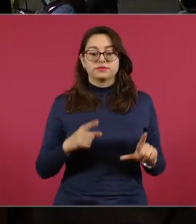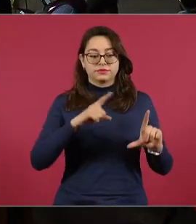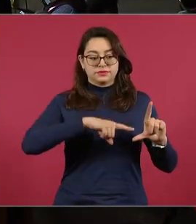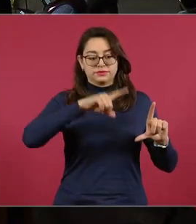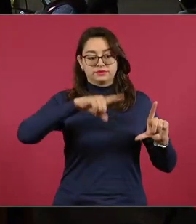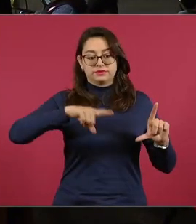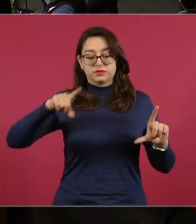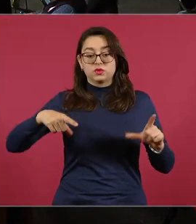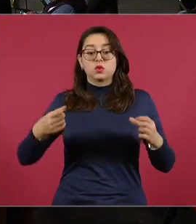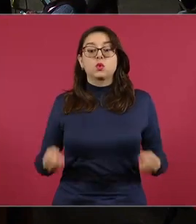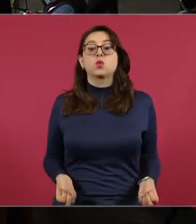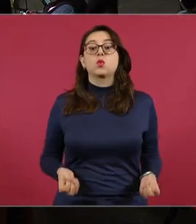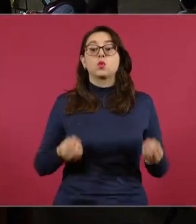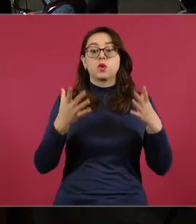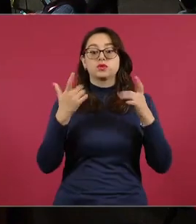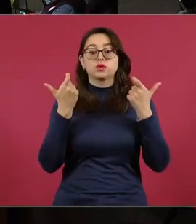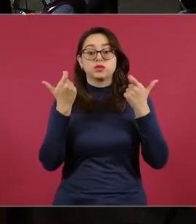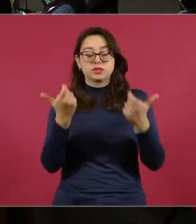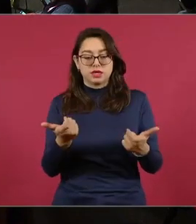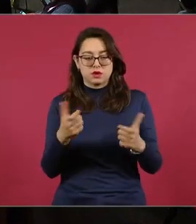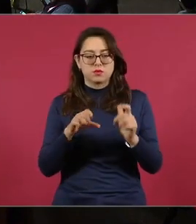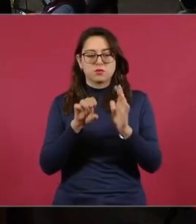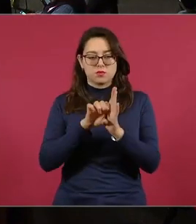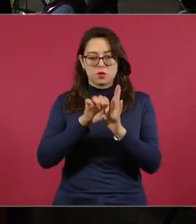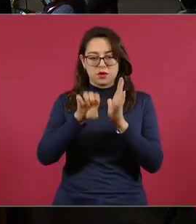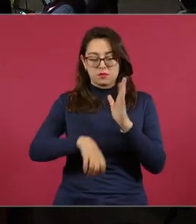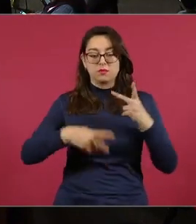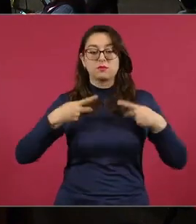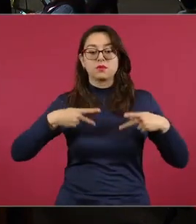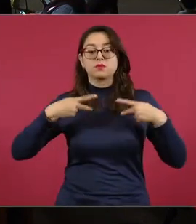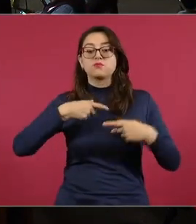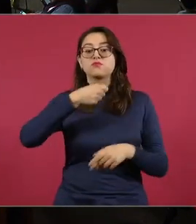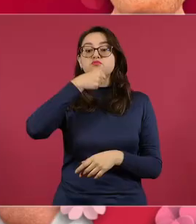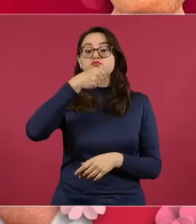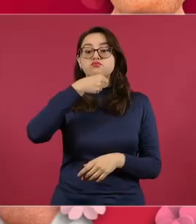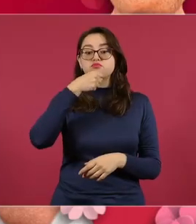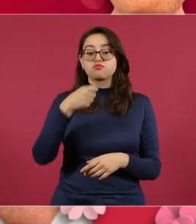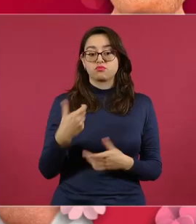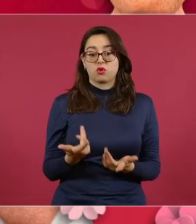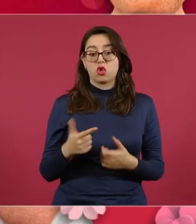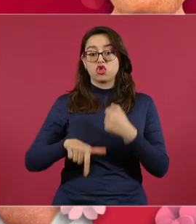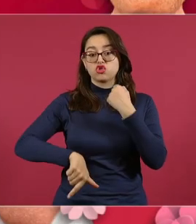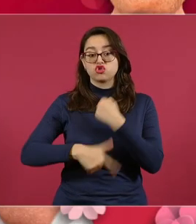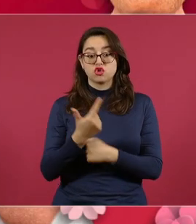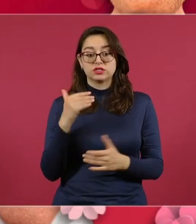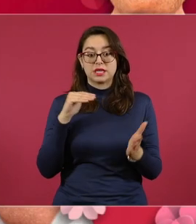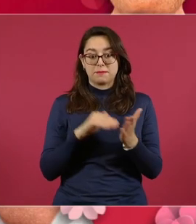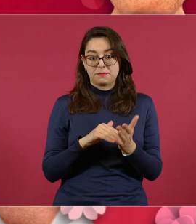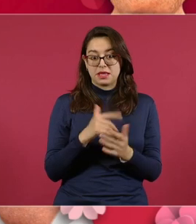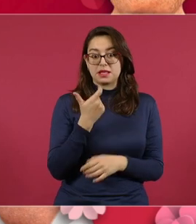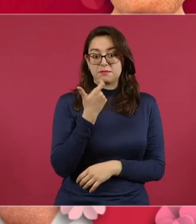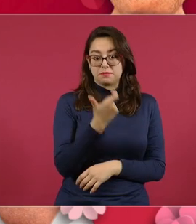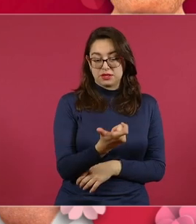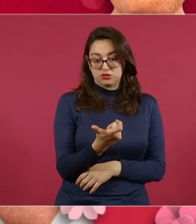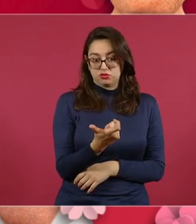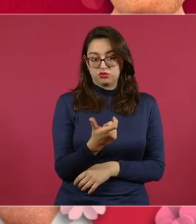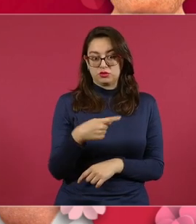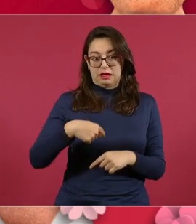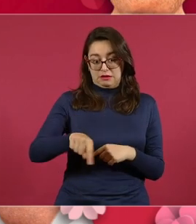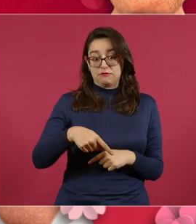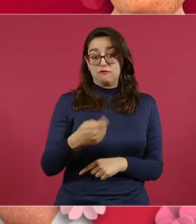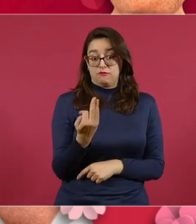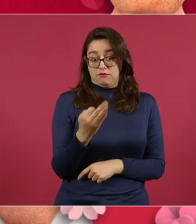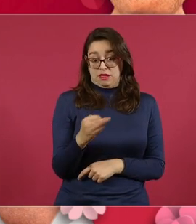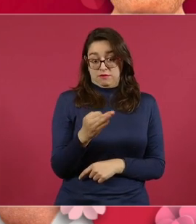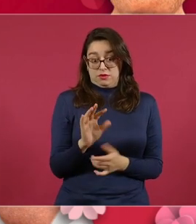van a recibir las personas. En el caso de adulto mayor, recibirán 12.000 pesos en el mes de febrero,